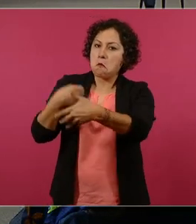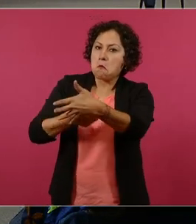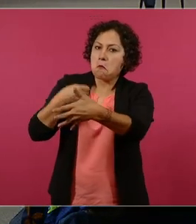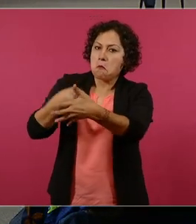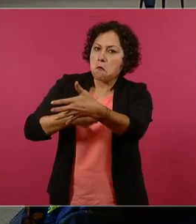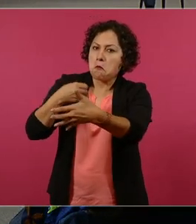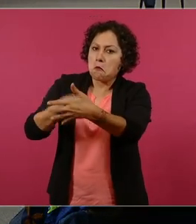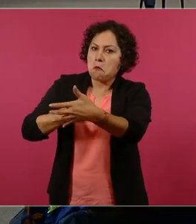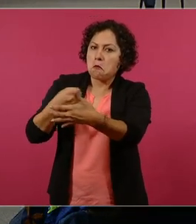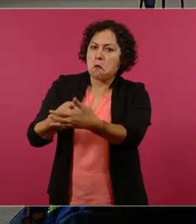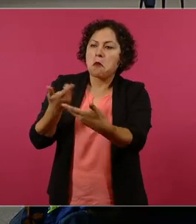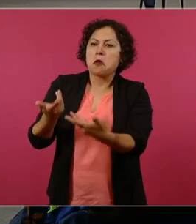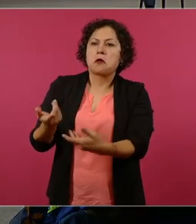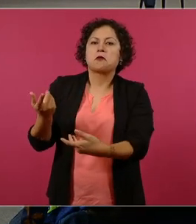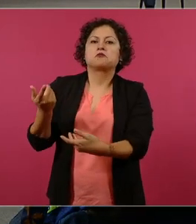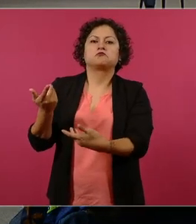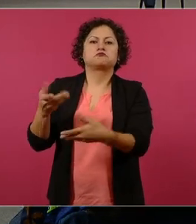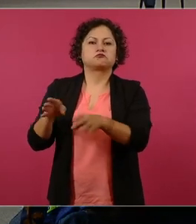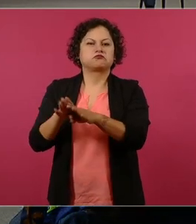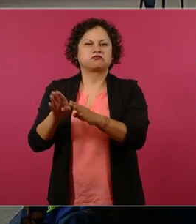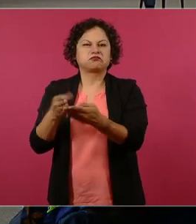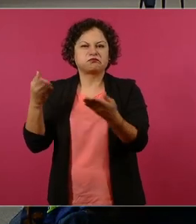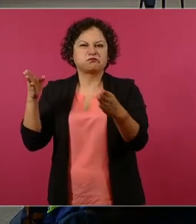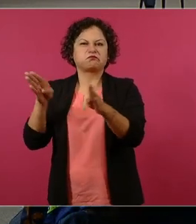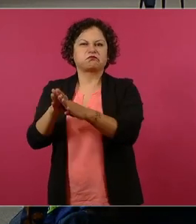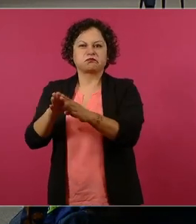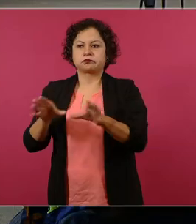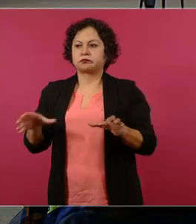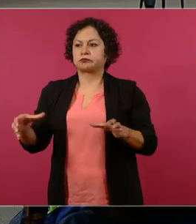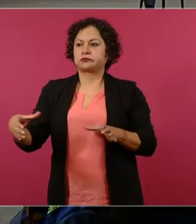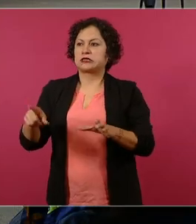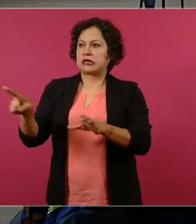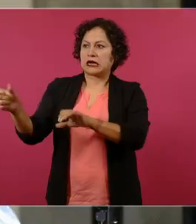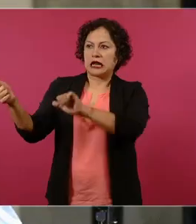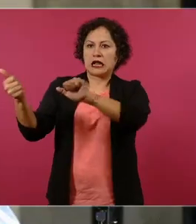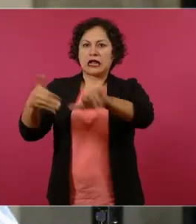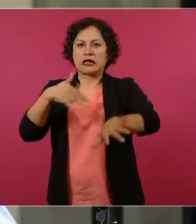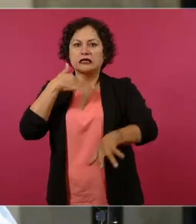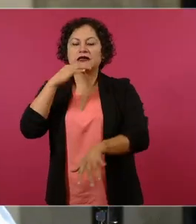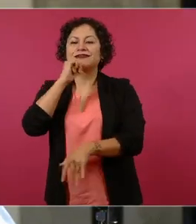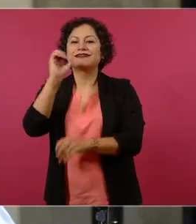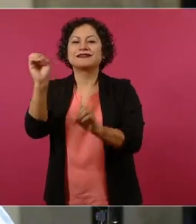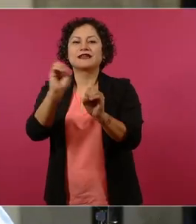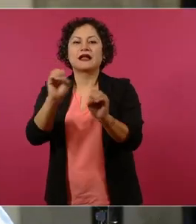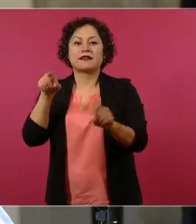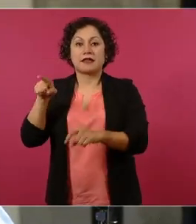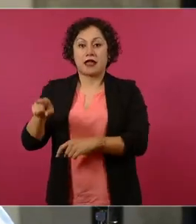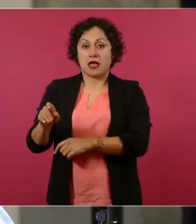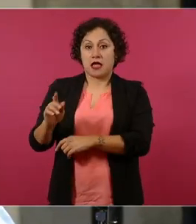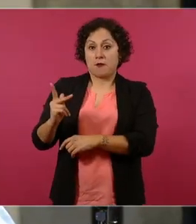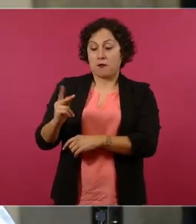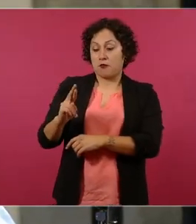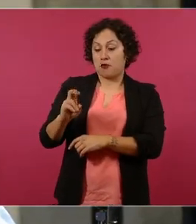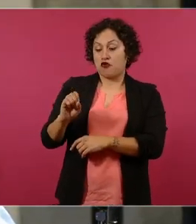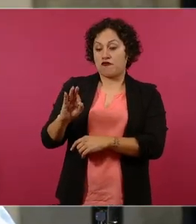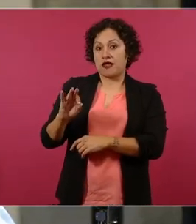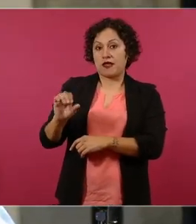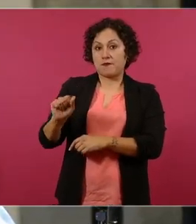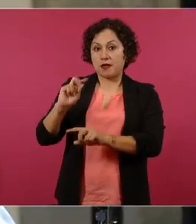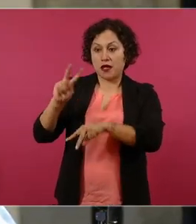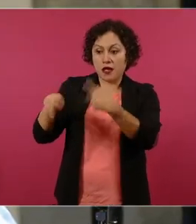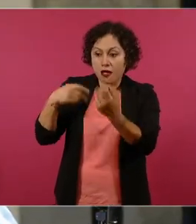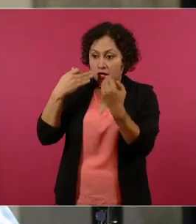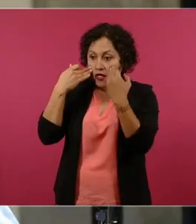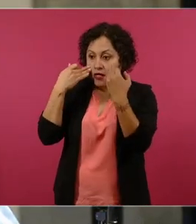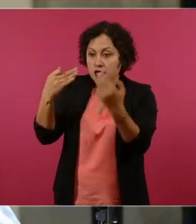relleno de Cholula y calpan que ya ha probado la profepa misma constató que no tiene una